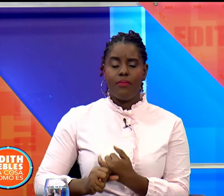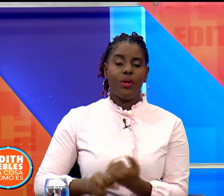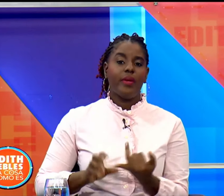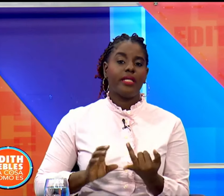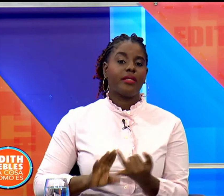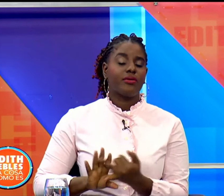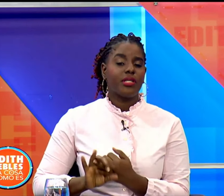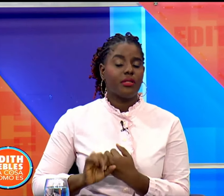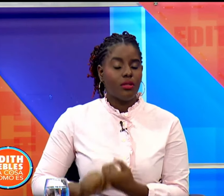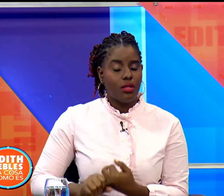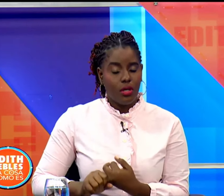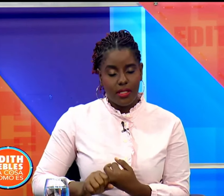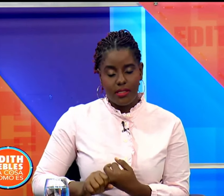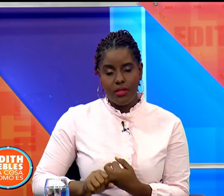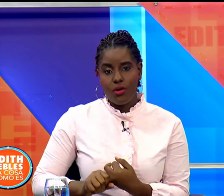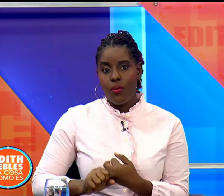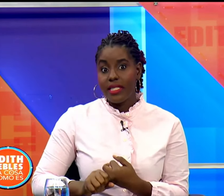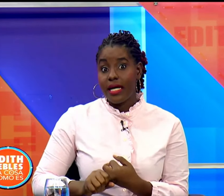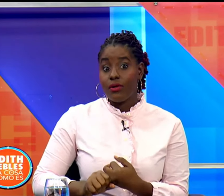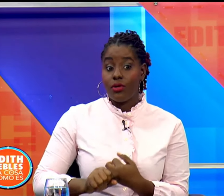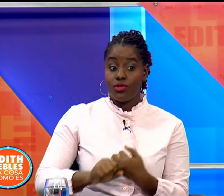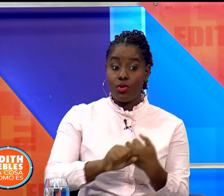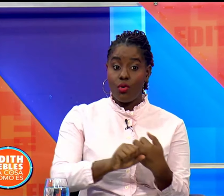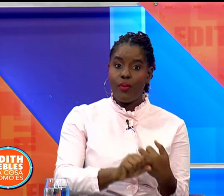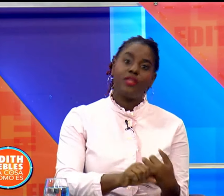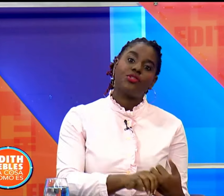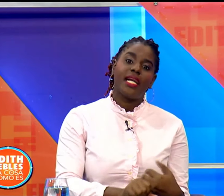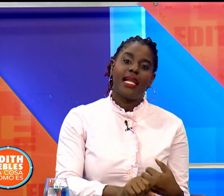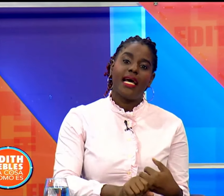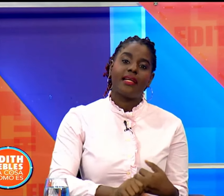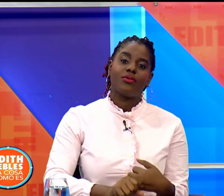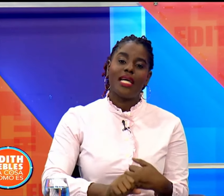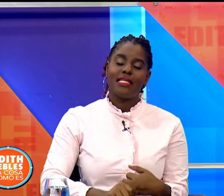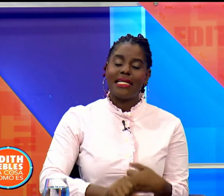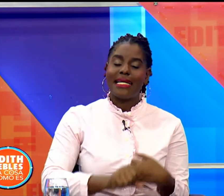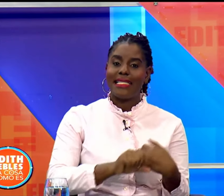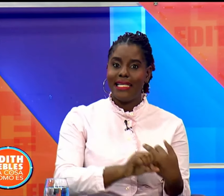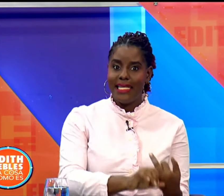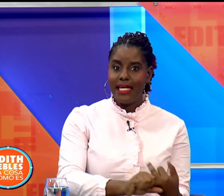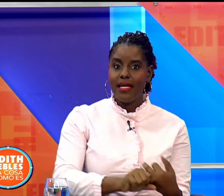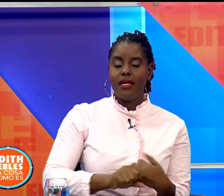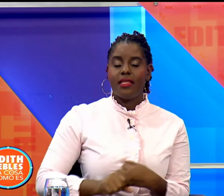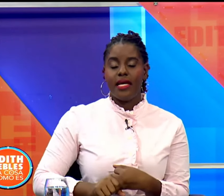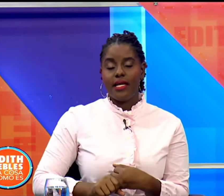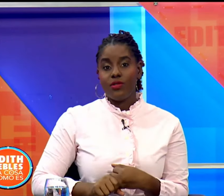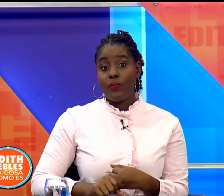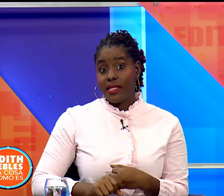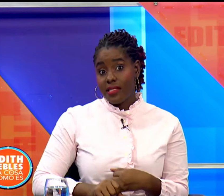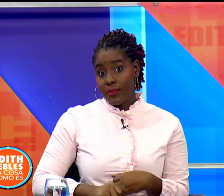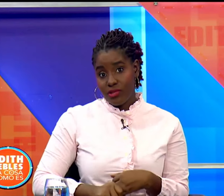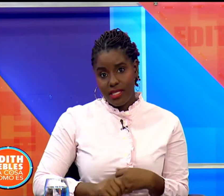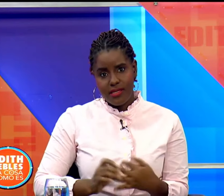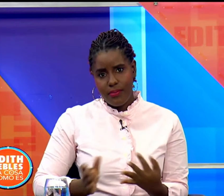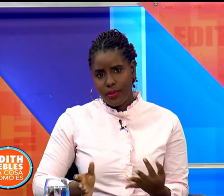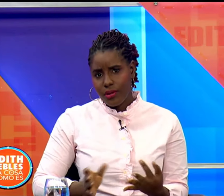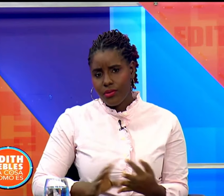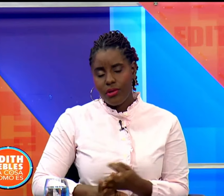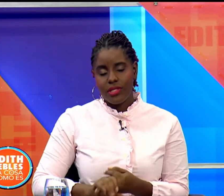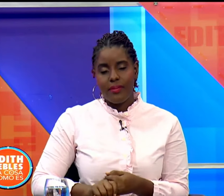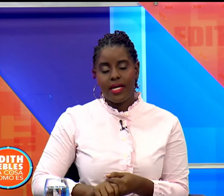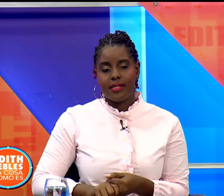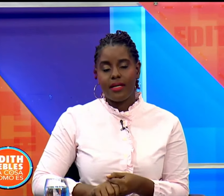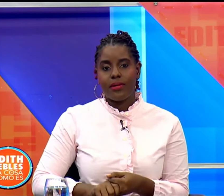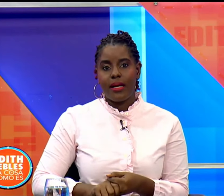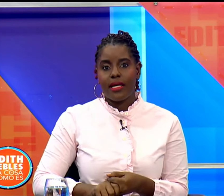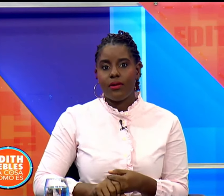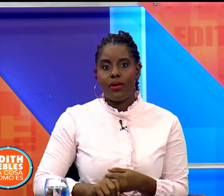datos biométricos, se documentaron los documentos, valga la redundancia, que tenían de su país de procedencia, porque uno de